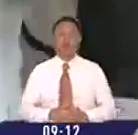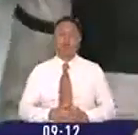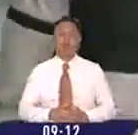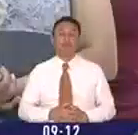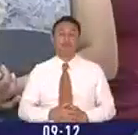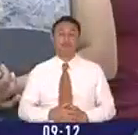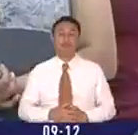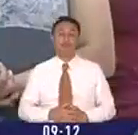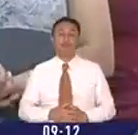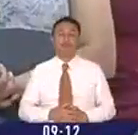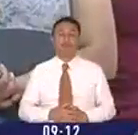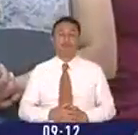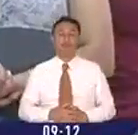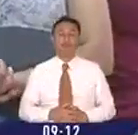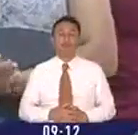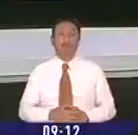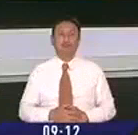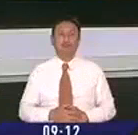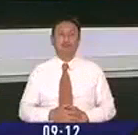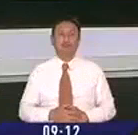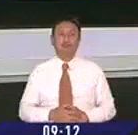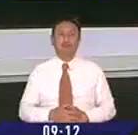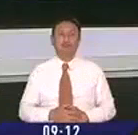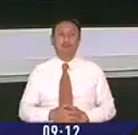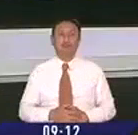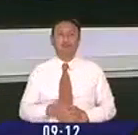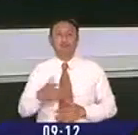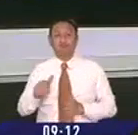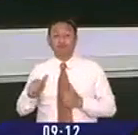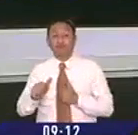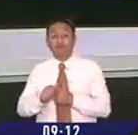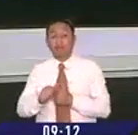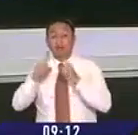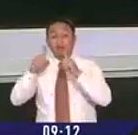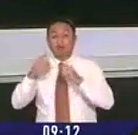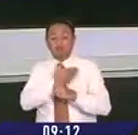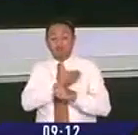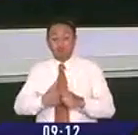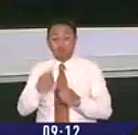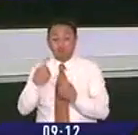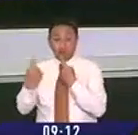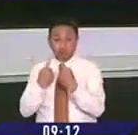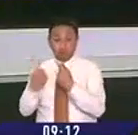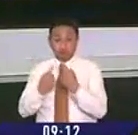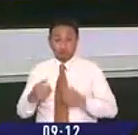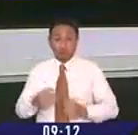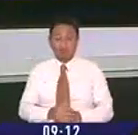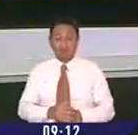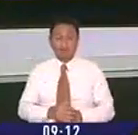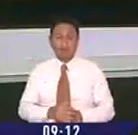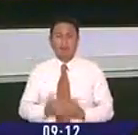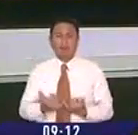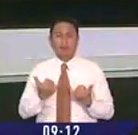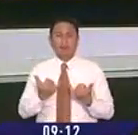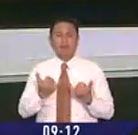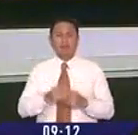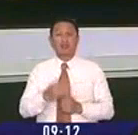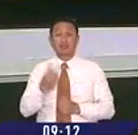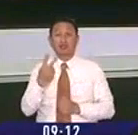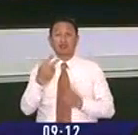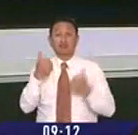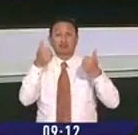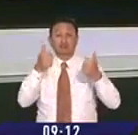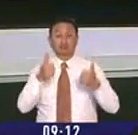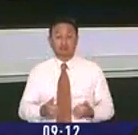Informó Valeria Navarro. A puertas del debate presidencial de la segunda vuelta electoral, las miradas se centran en los dos